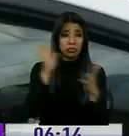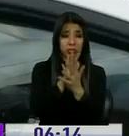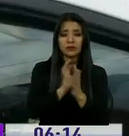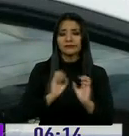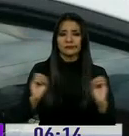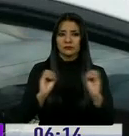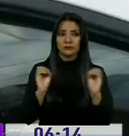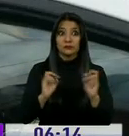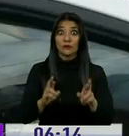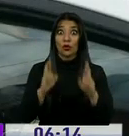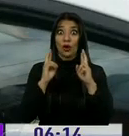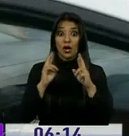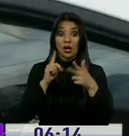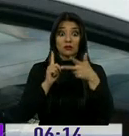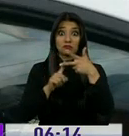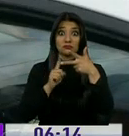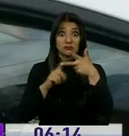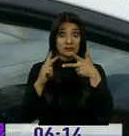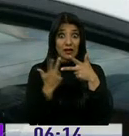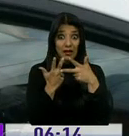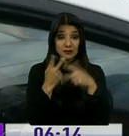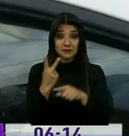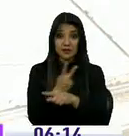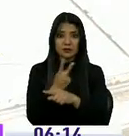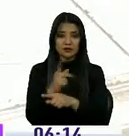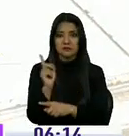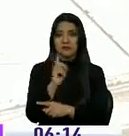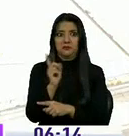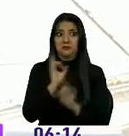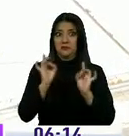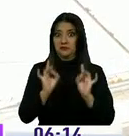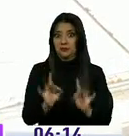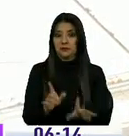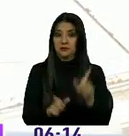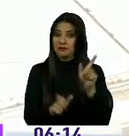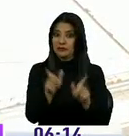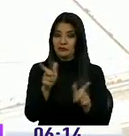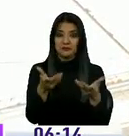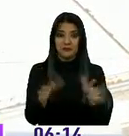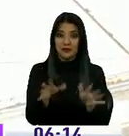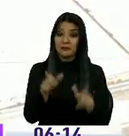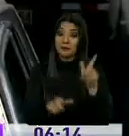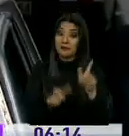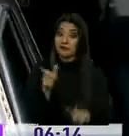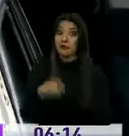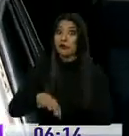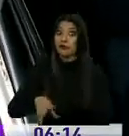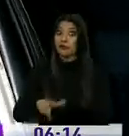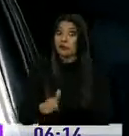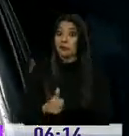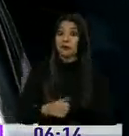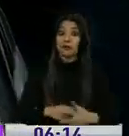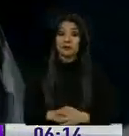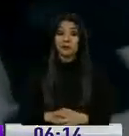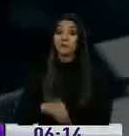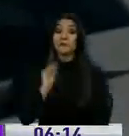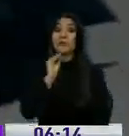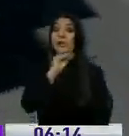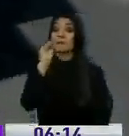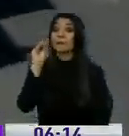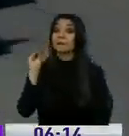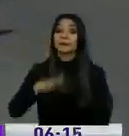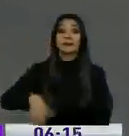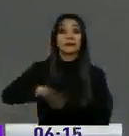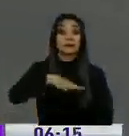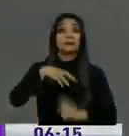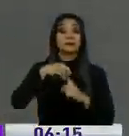no se presente una tercera novedad, capaz que la suerte no acompaña a los muchachos de manos largas, mas cuando la advertencia está rondando en el